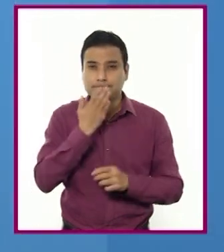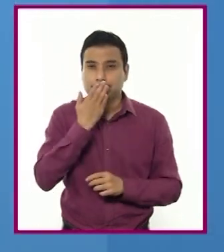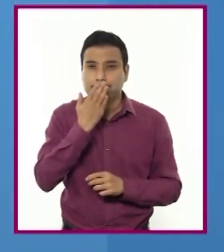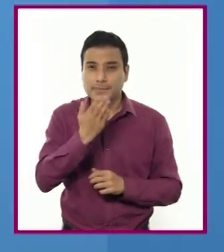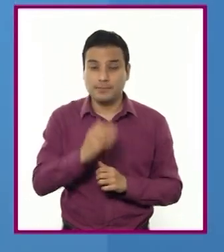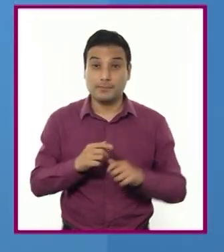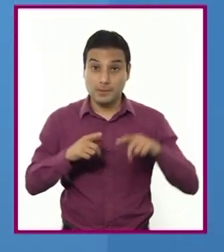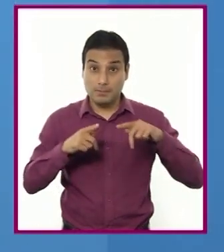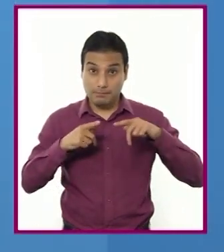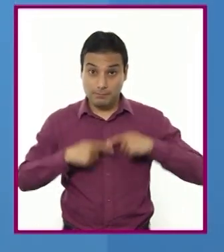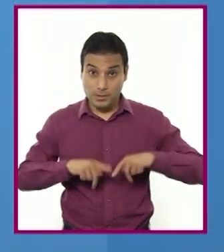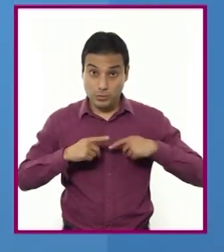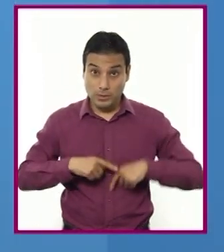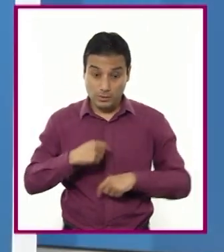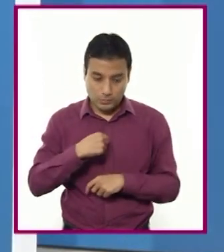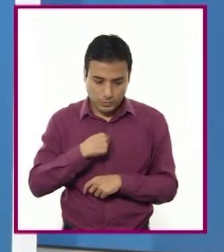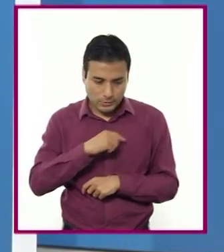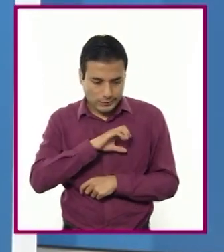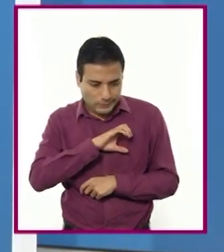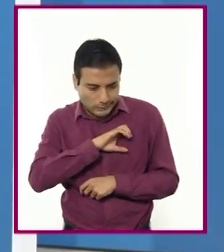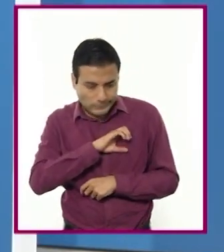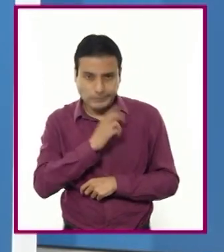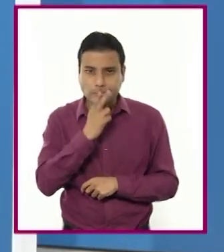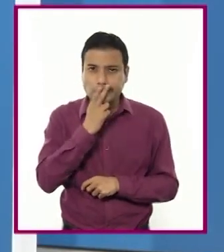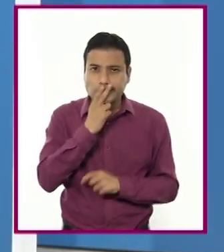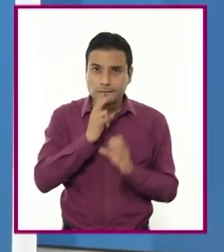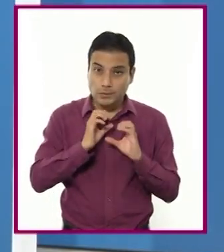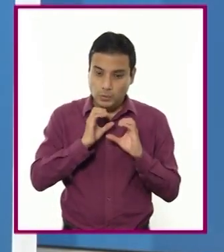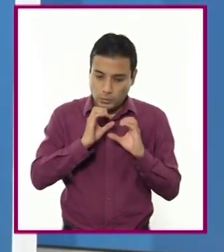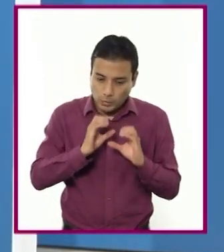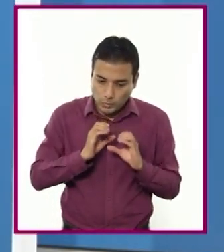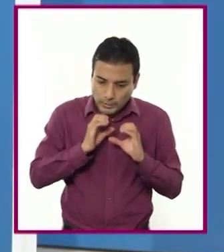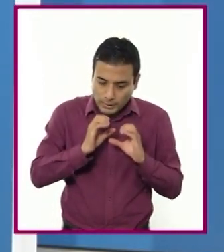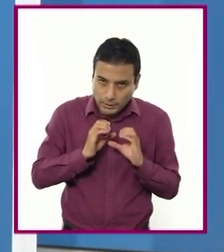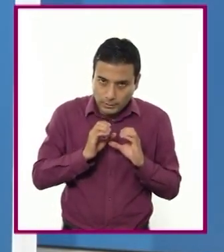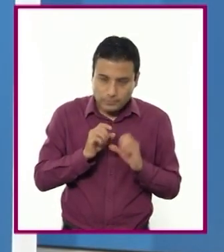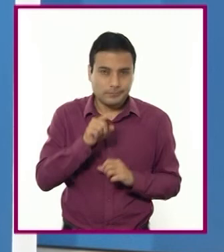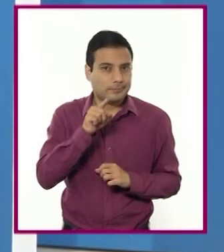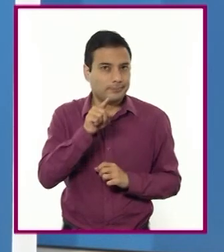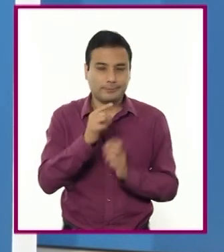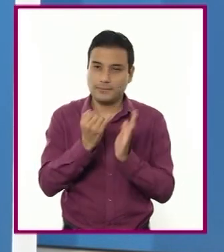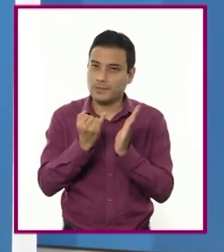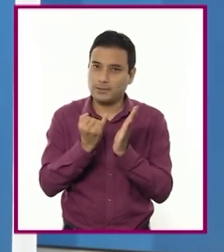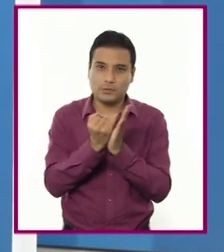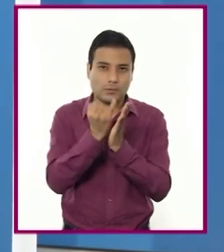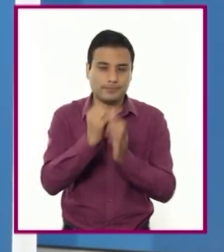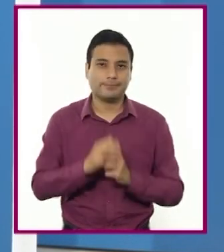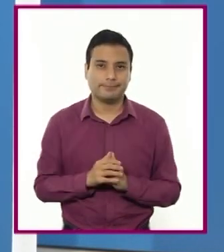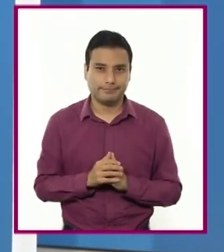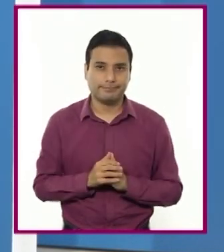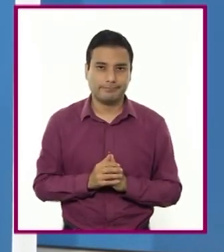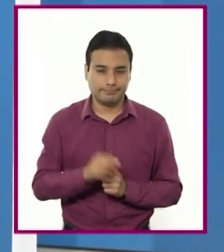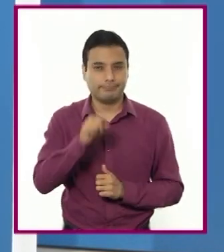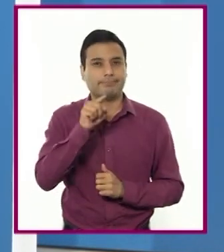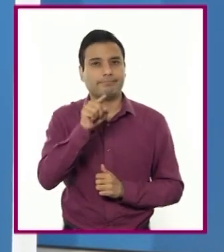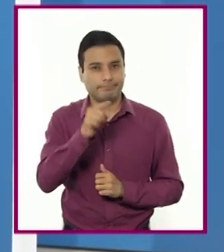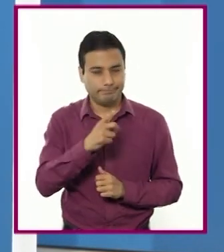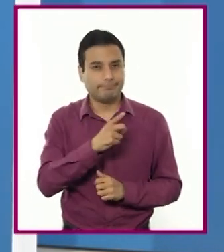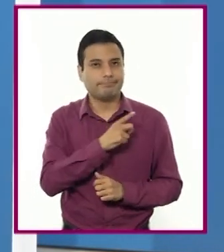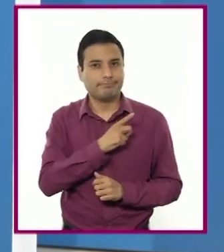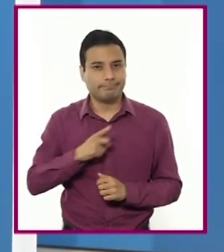decide cuidarse, quererse, respetarse, lo hace autónomamente, por razones y principios éticos,